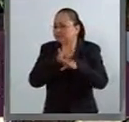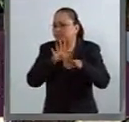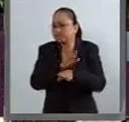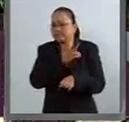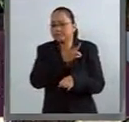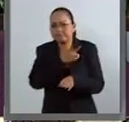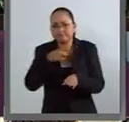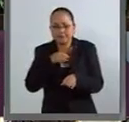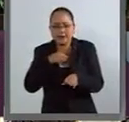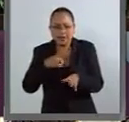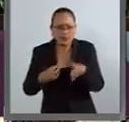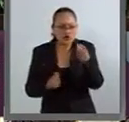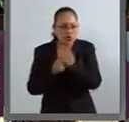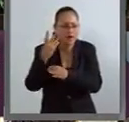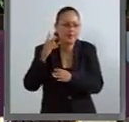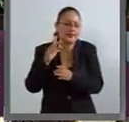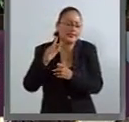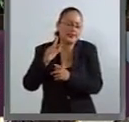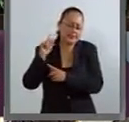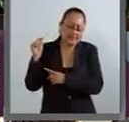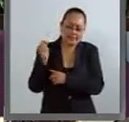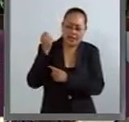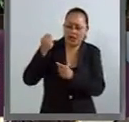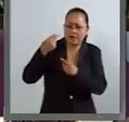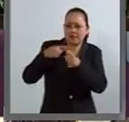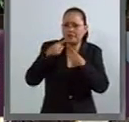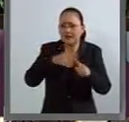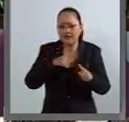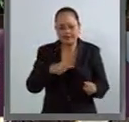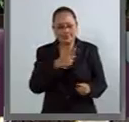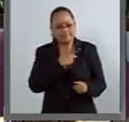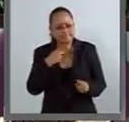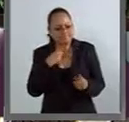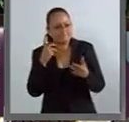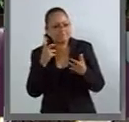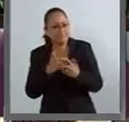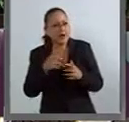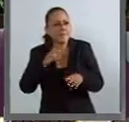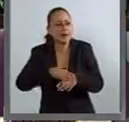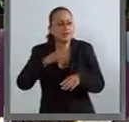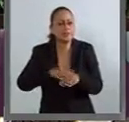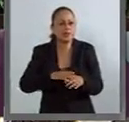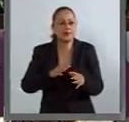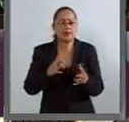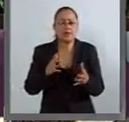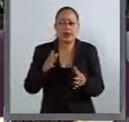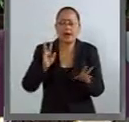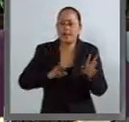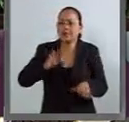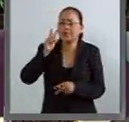también a todas estas nuevas tendencias, ¿no? ¿Cuántas veces no vemos